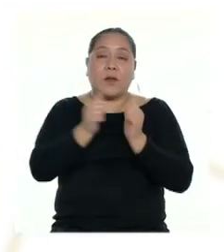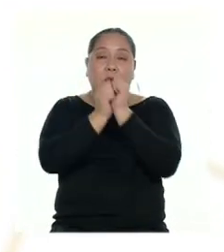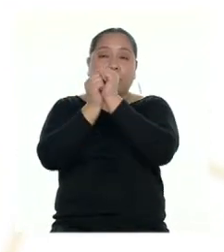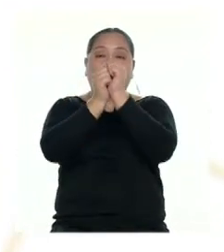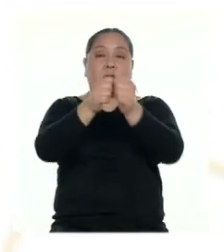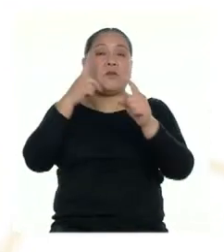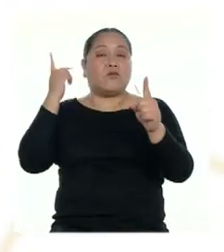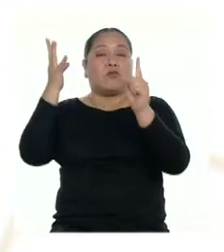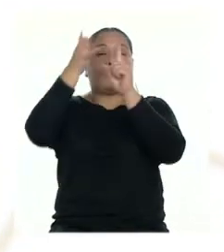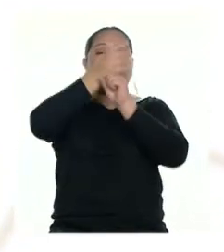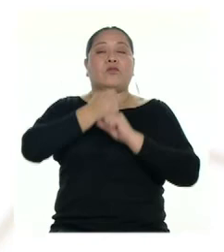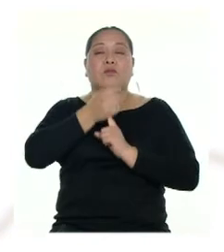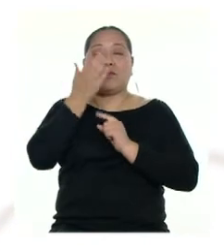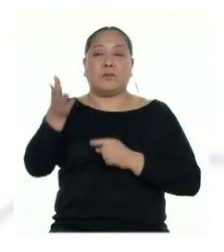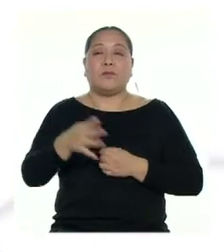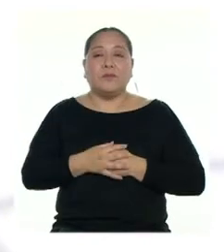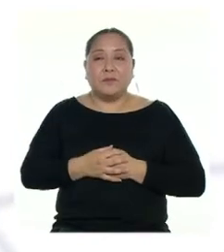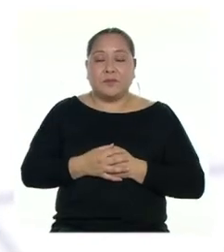hasta lograr su meta.